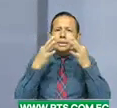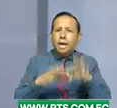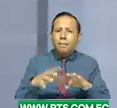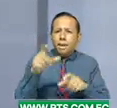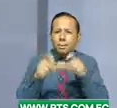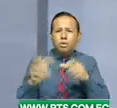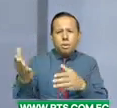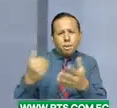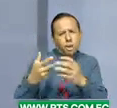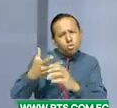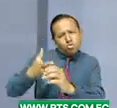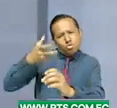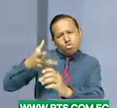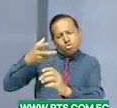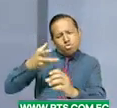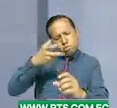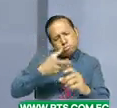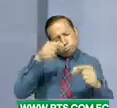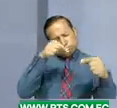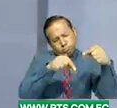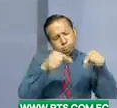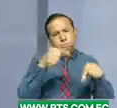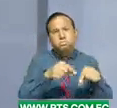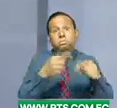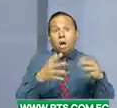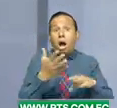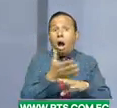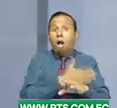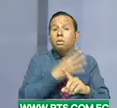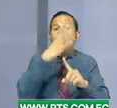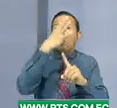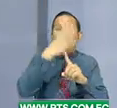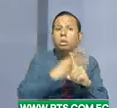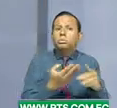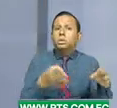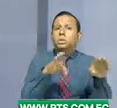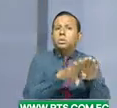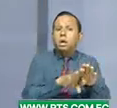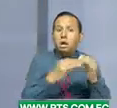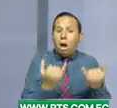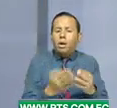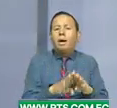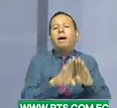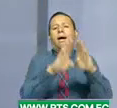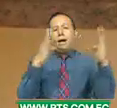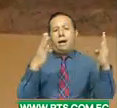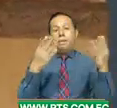reactivos por 4 meses y amplió la atención en emergencia durante las 24 horas.